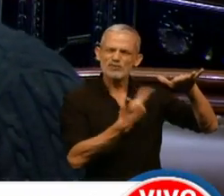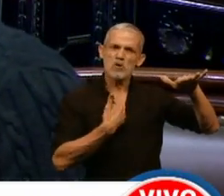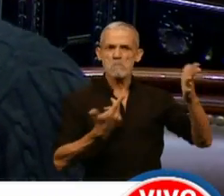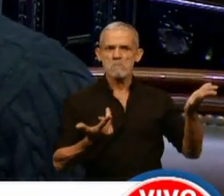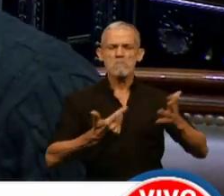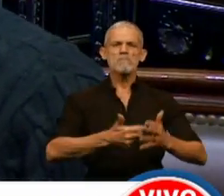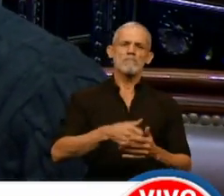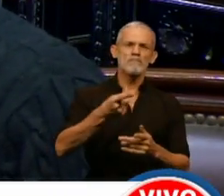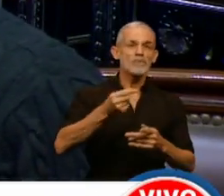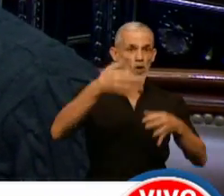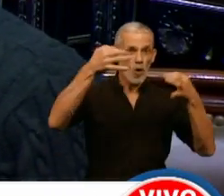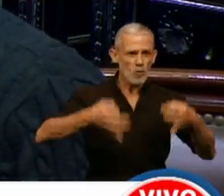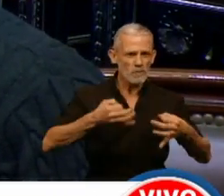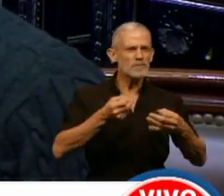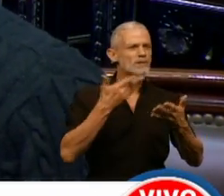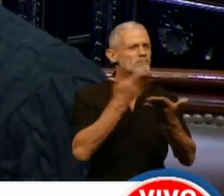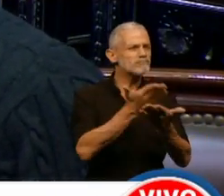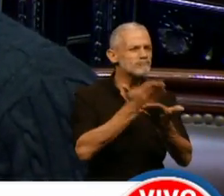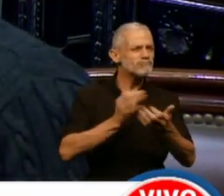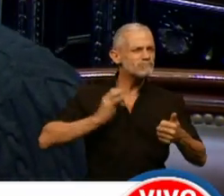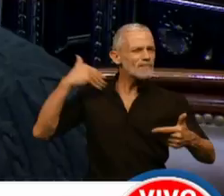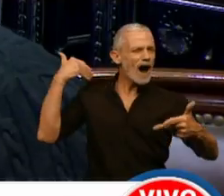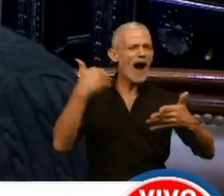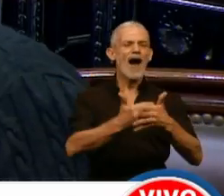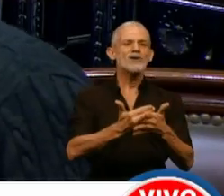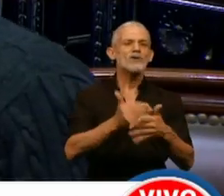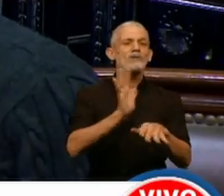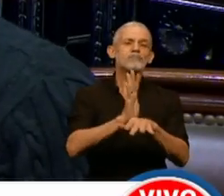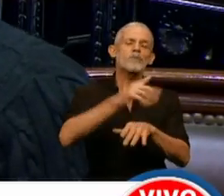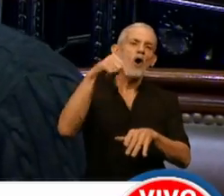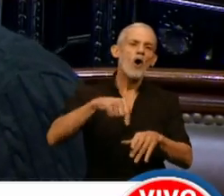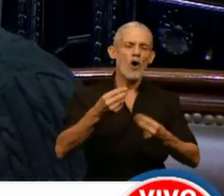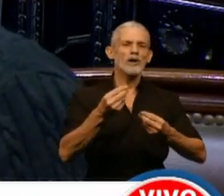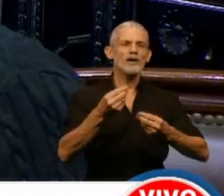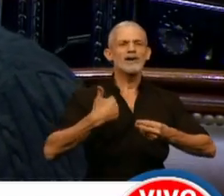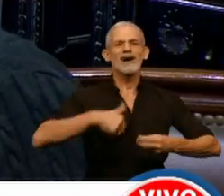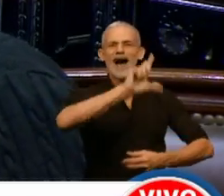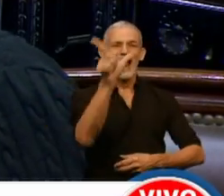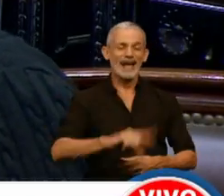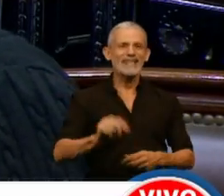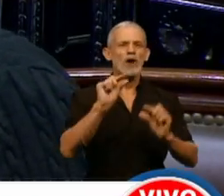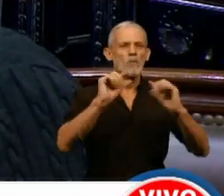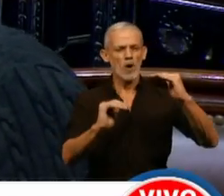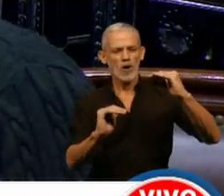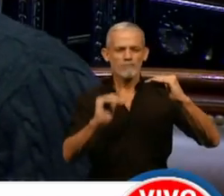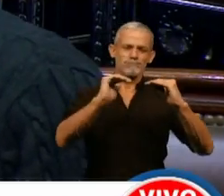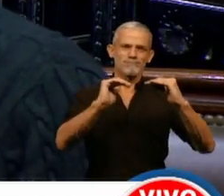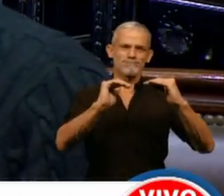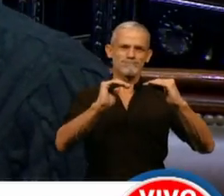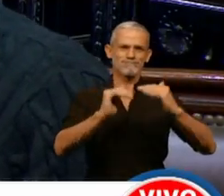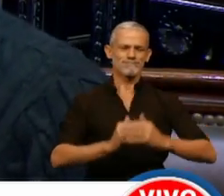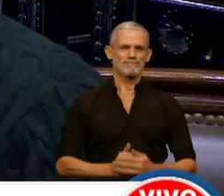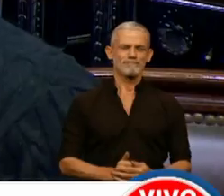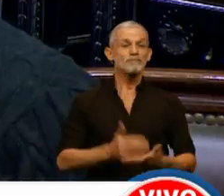cumplimiento con este reclamo histórico es hacer hoy un país un poco más equitativo